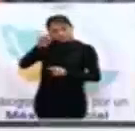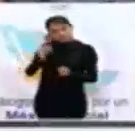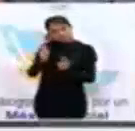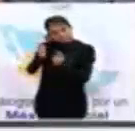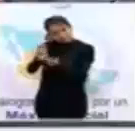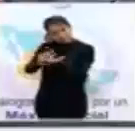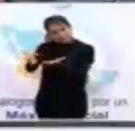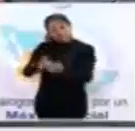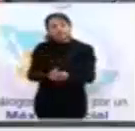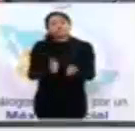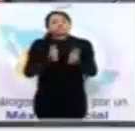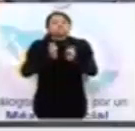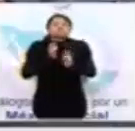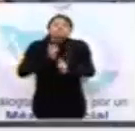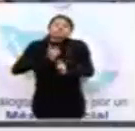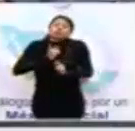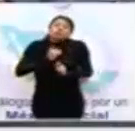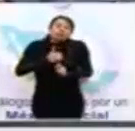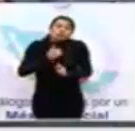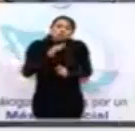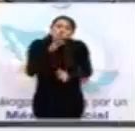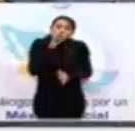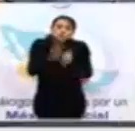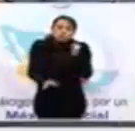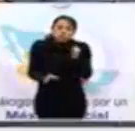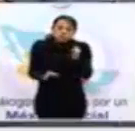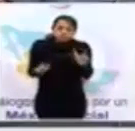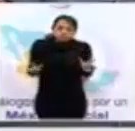Yo, para terminar, quisiera,